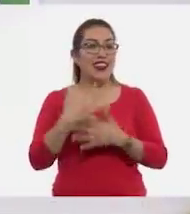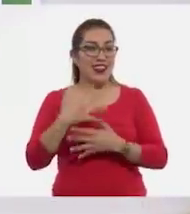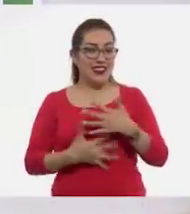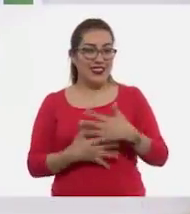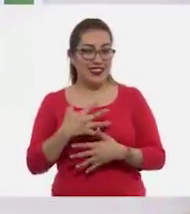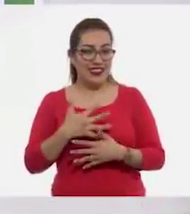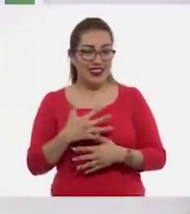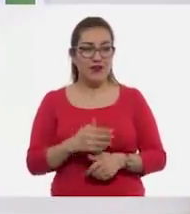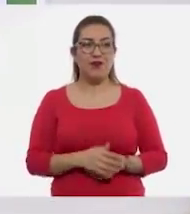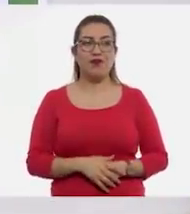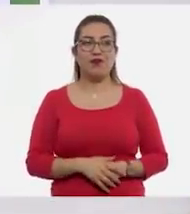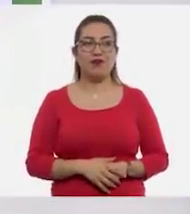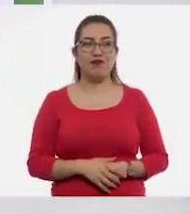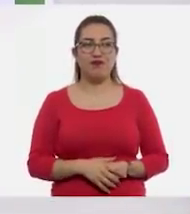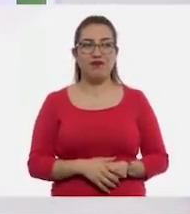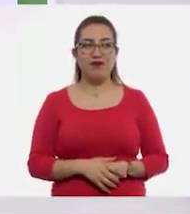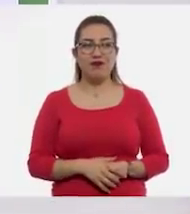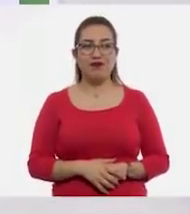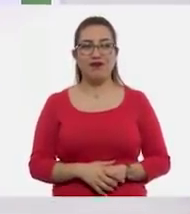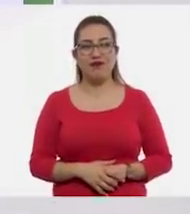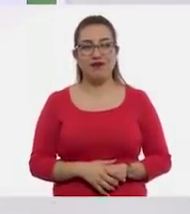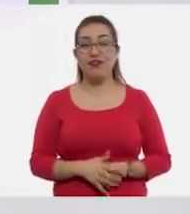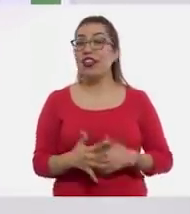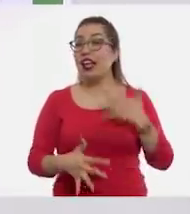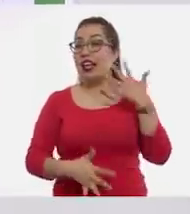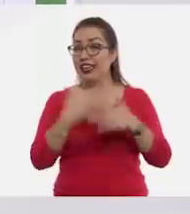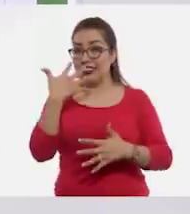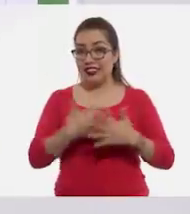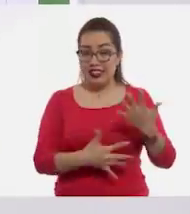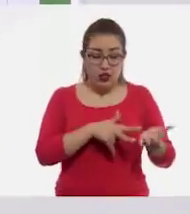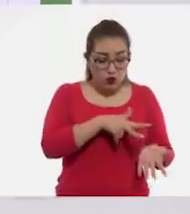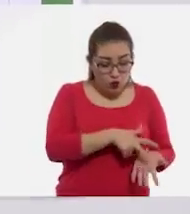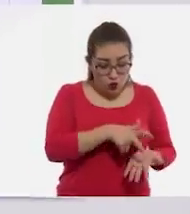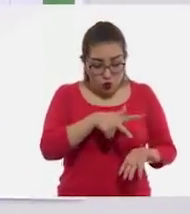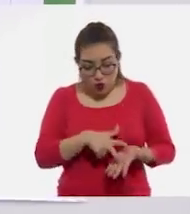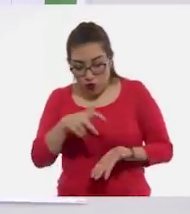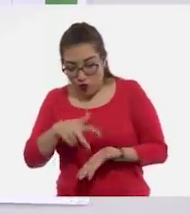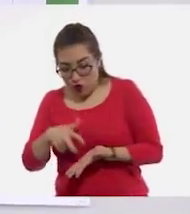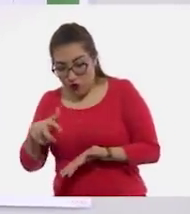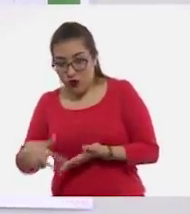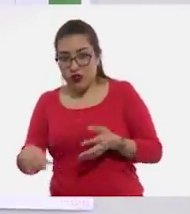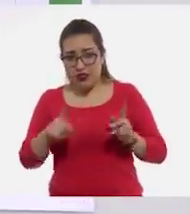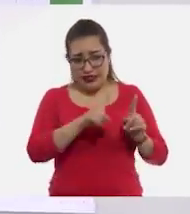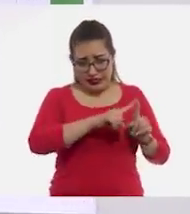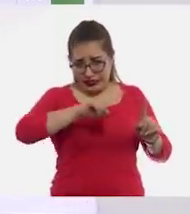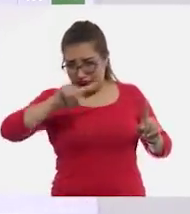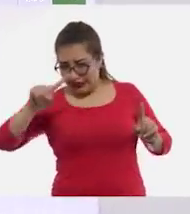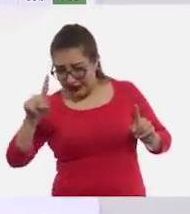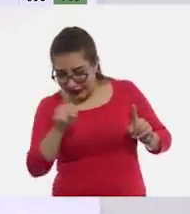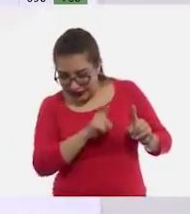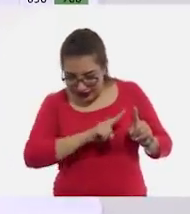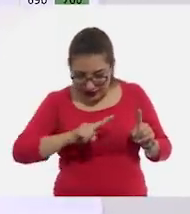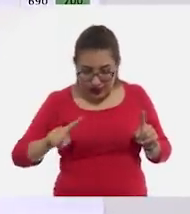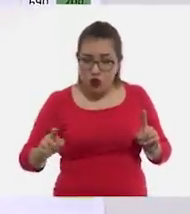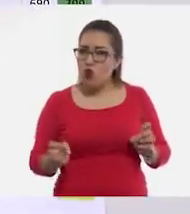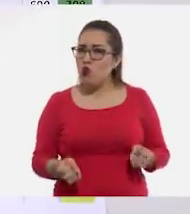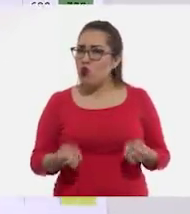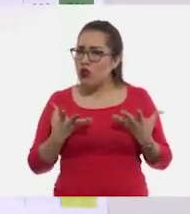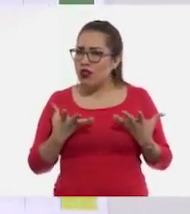y 15. 15 saltos ya dio. Recorrimos entonces, ¿cuántas